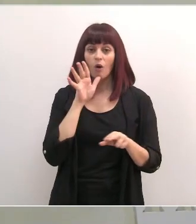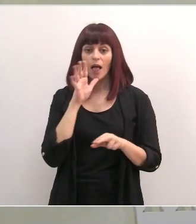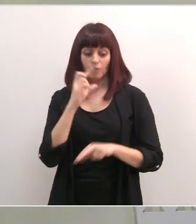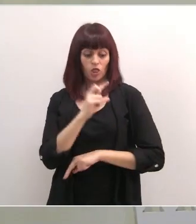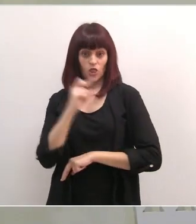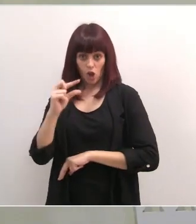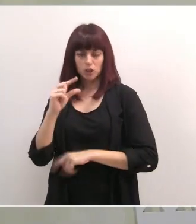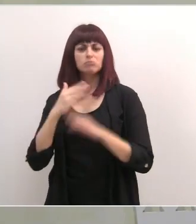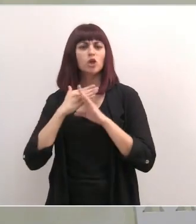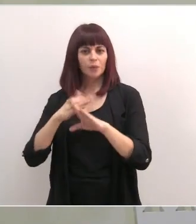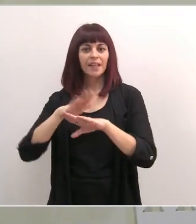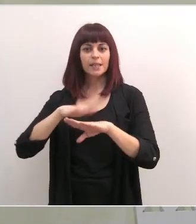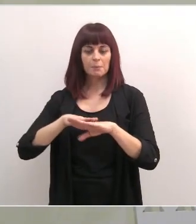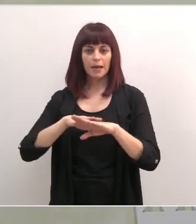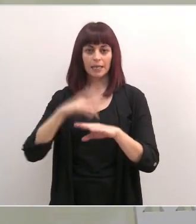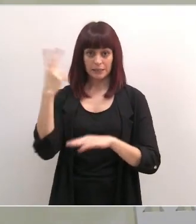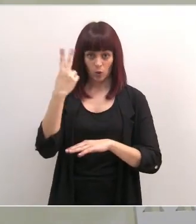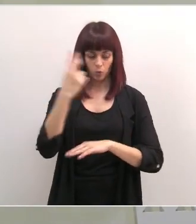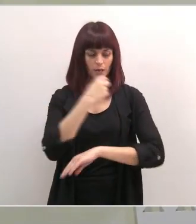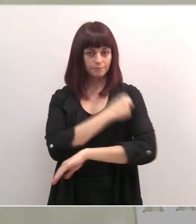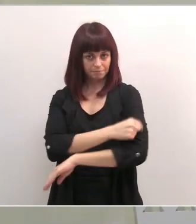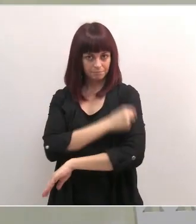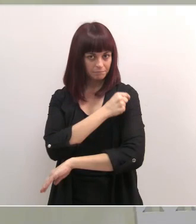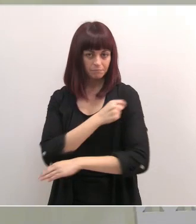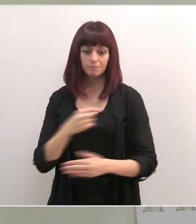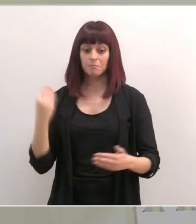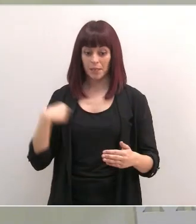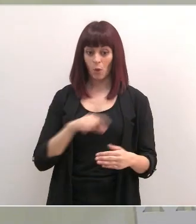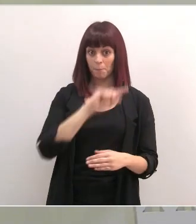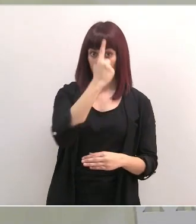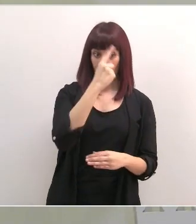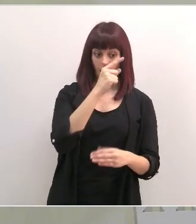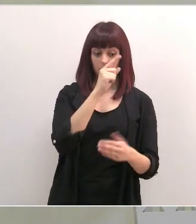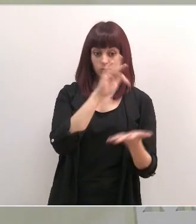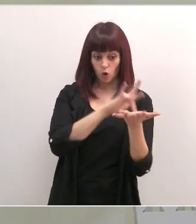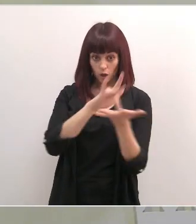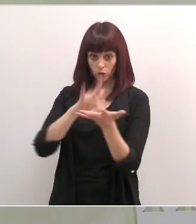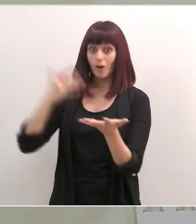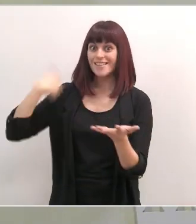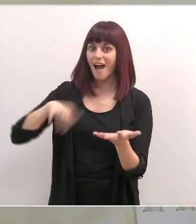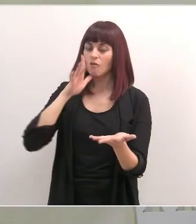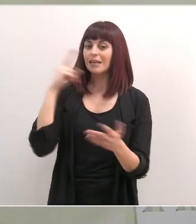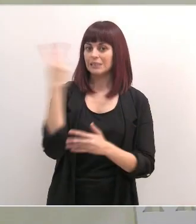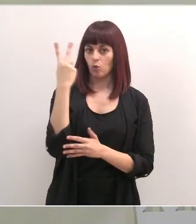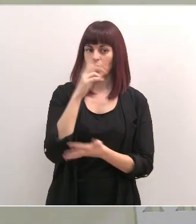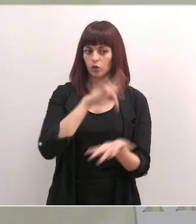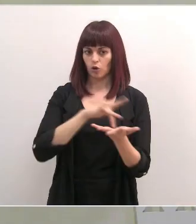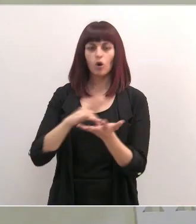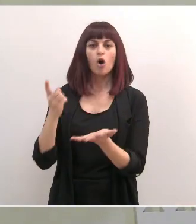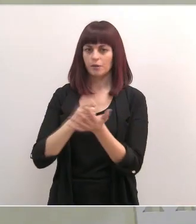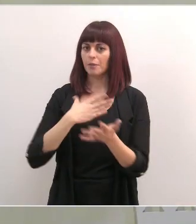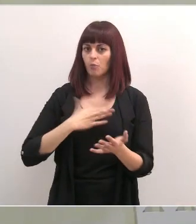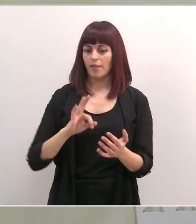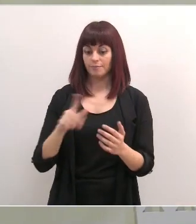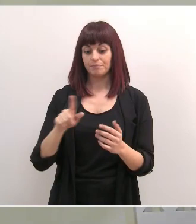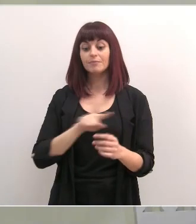para administrar esta segunda dosis a toda la gente que se le puso durante la primera semana, aparte de empezar con los centros de día